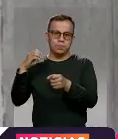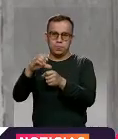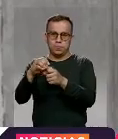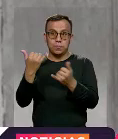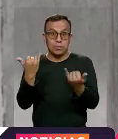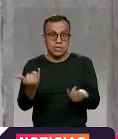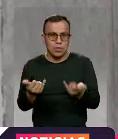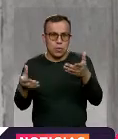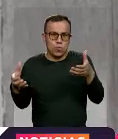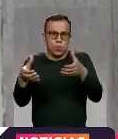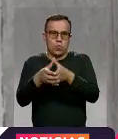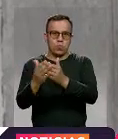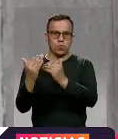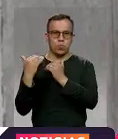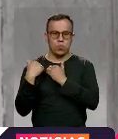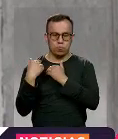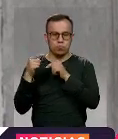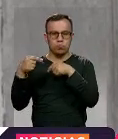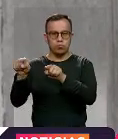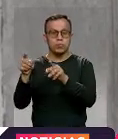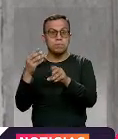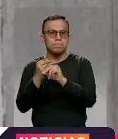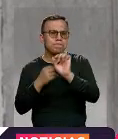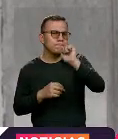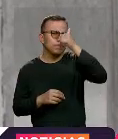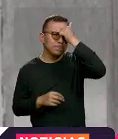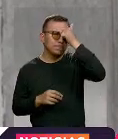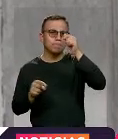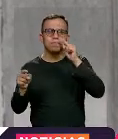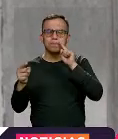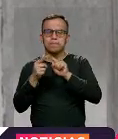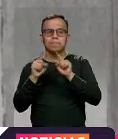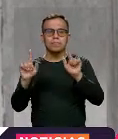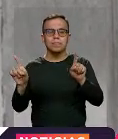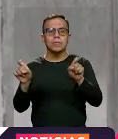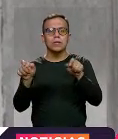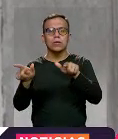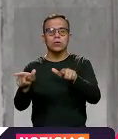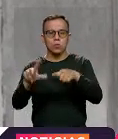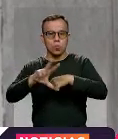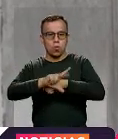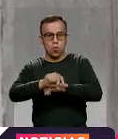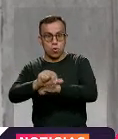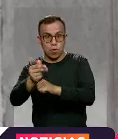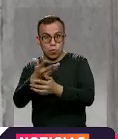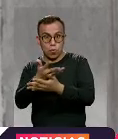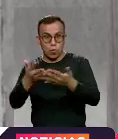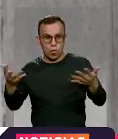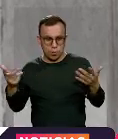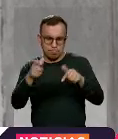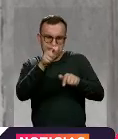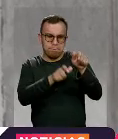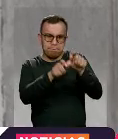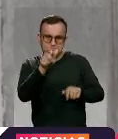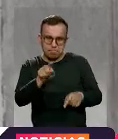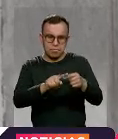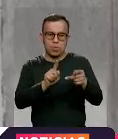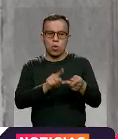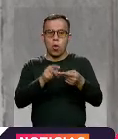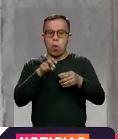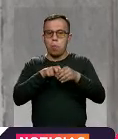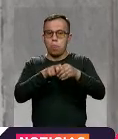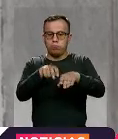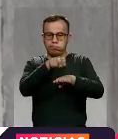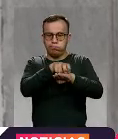Esta organización criminal, que principalmente hurtaba elementos a peatones, pasajeros